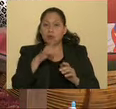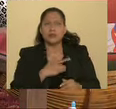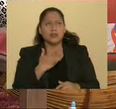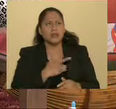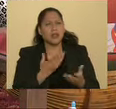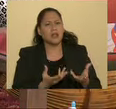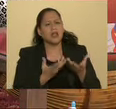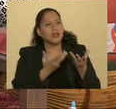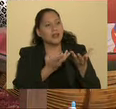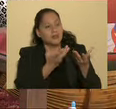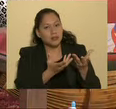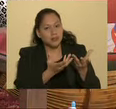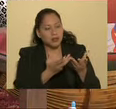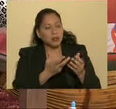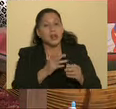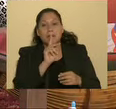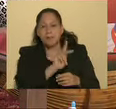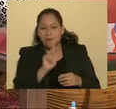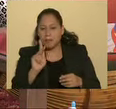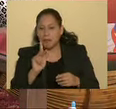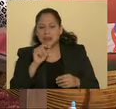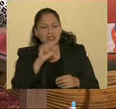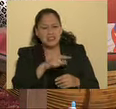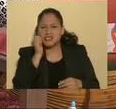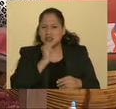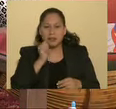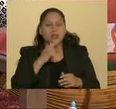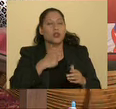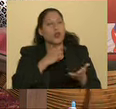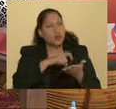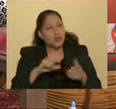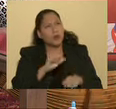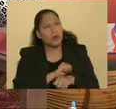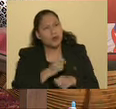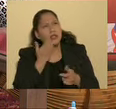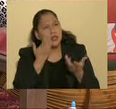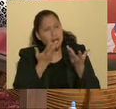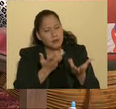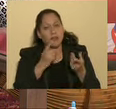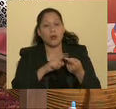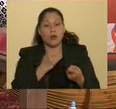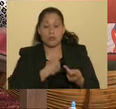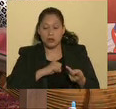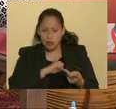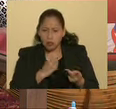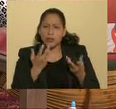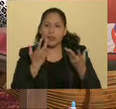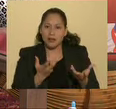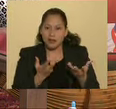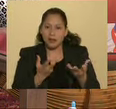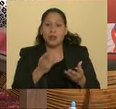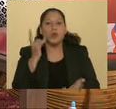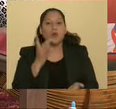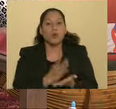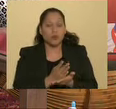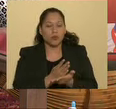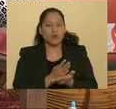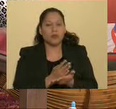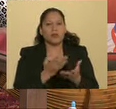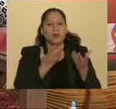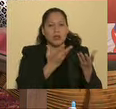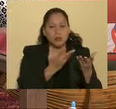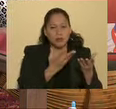uh-huh, el deseo es igual siempre si deseas comprar un coche que si deseas tener salud. Lo que cambia es la intensidad del